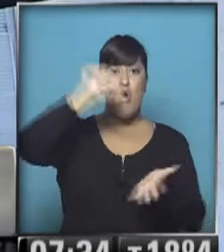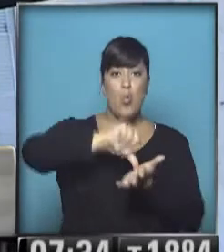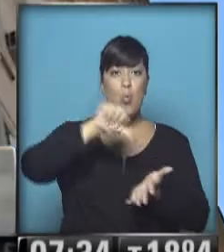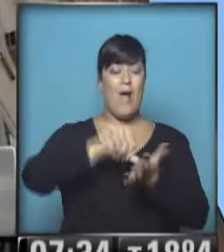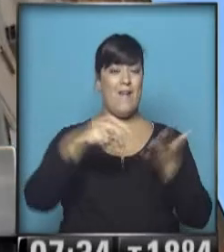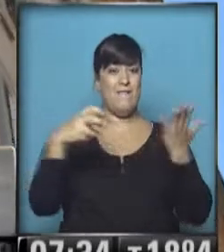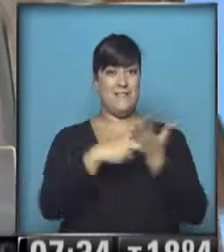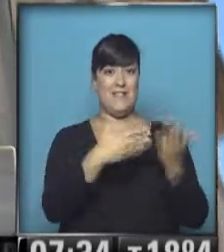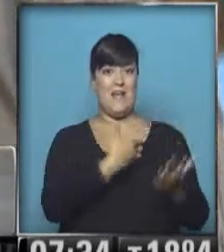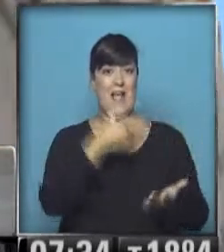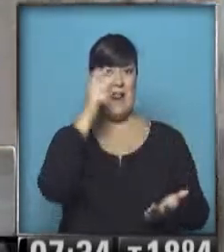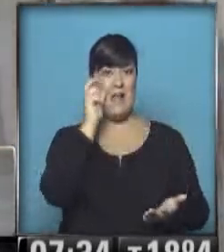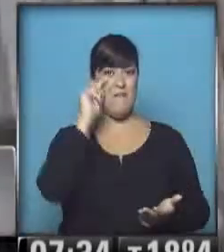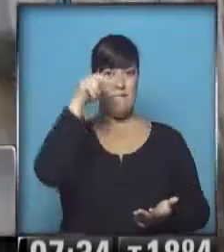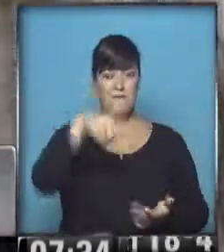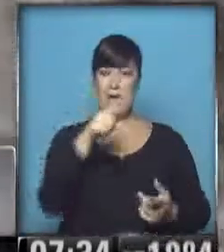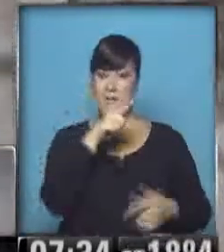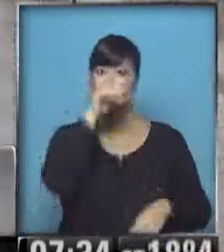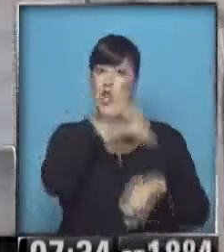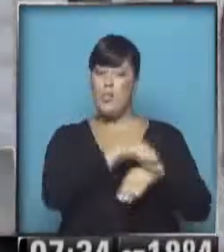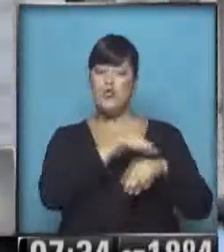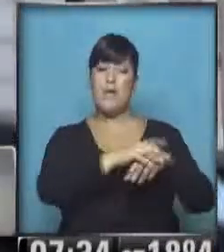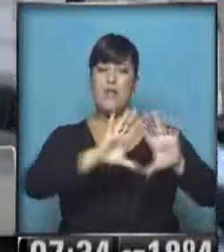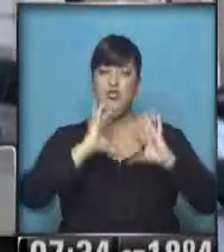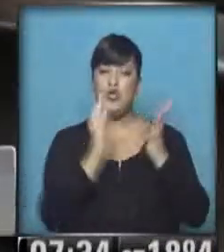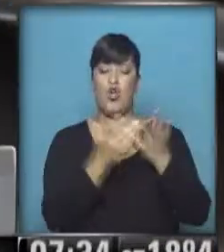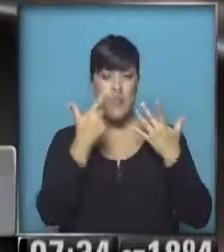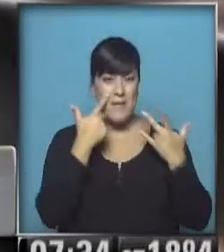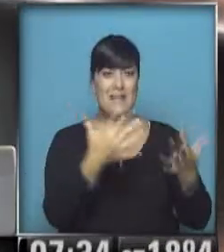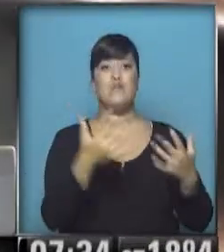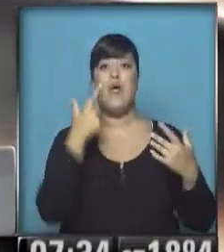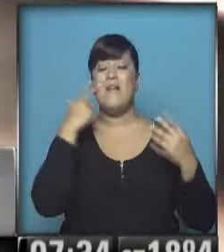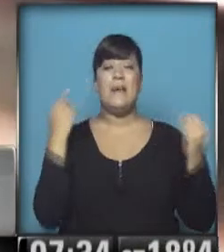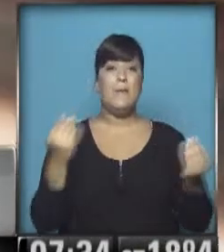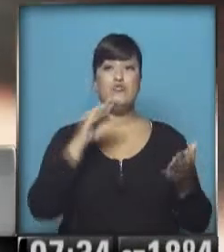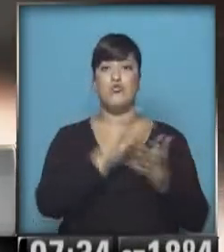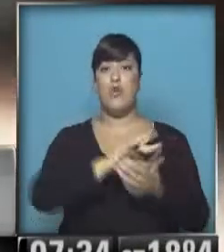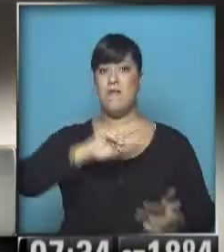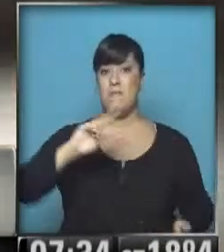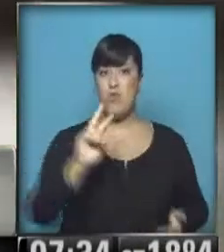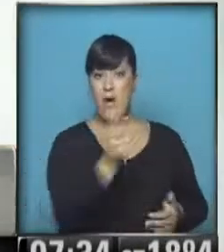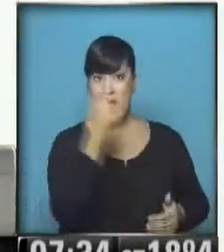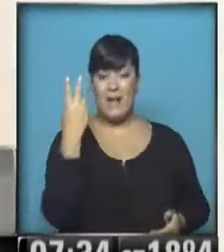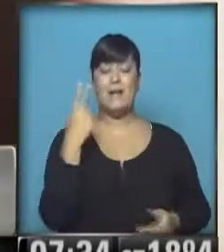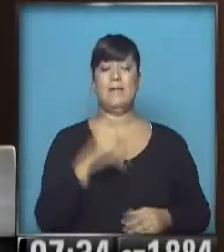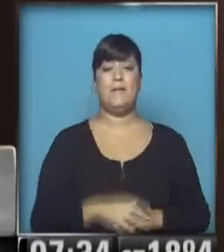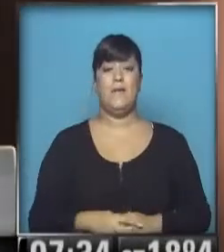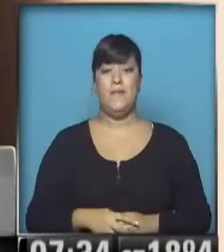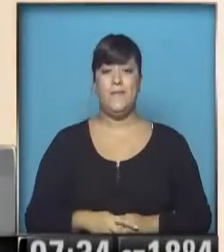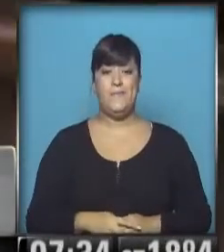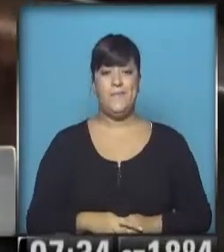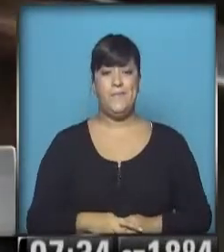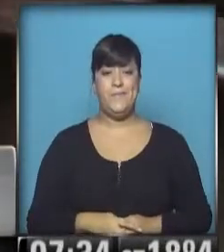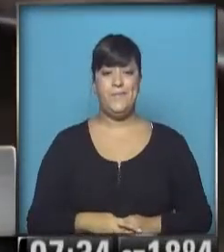viviana fein que investiga y está a cargo de todo el trabajo para determinar los acontecimientos en torno a la muerte del fiscal